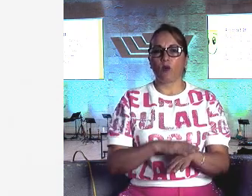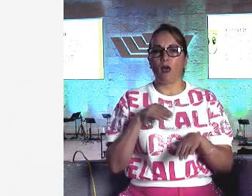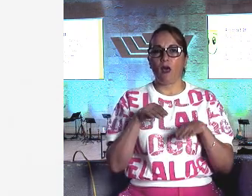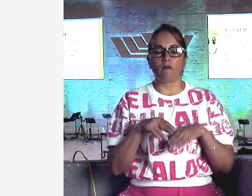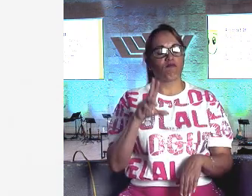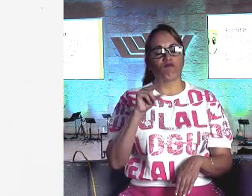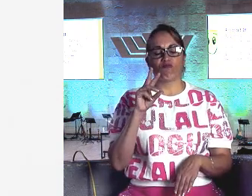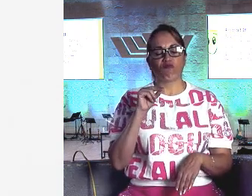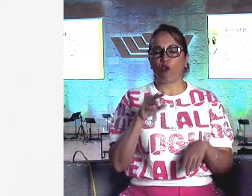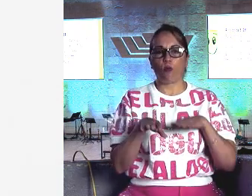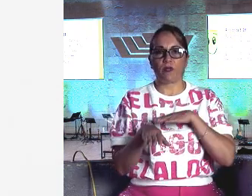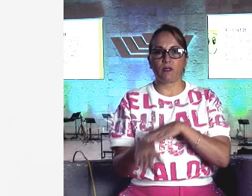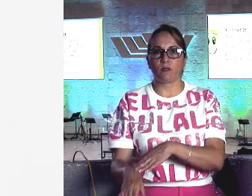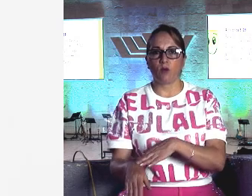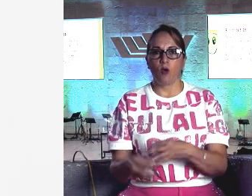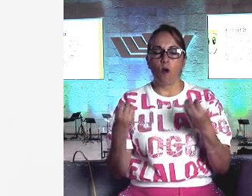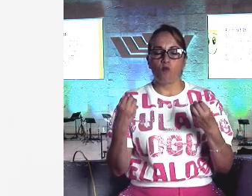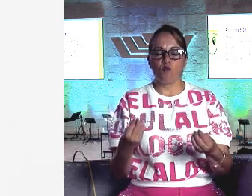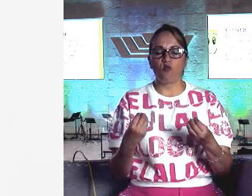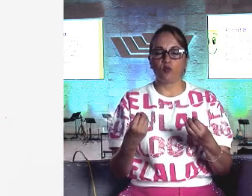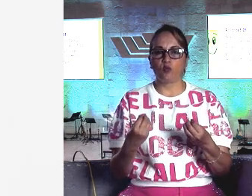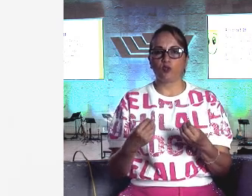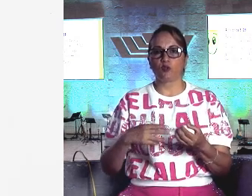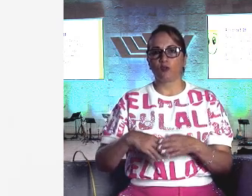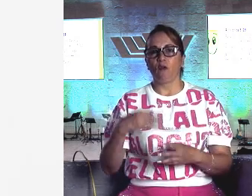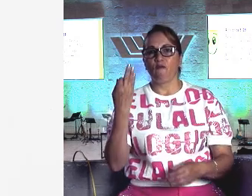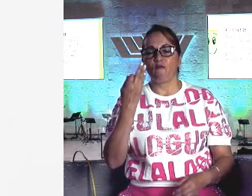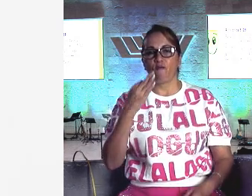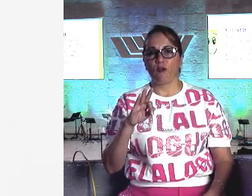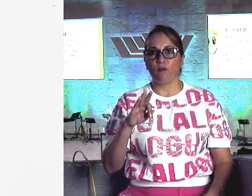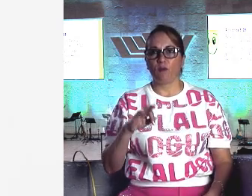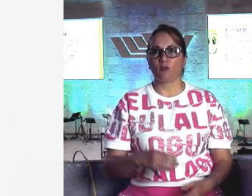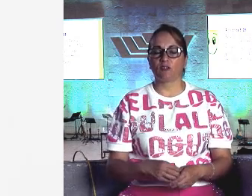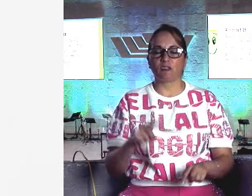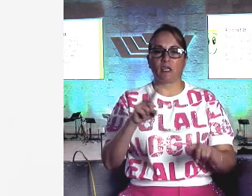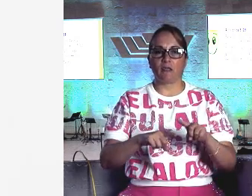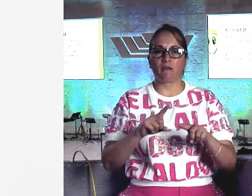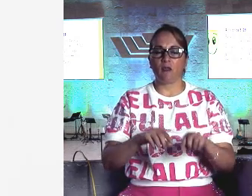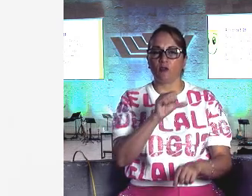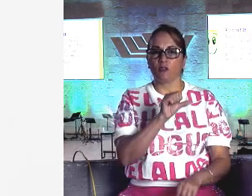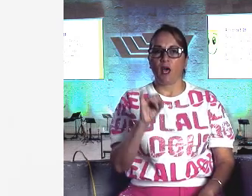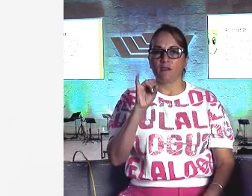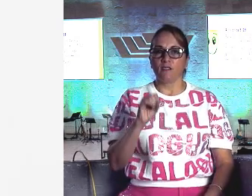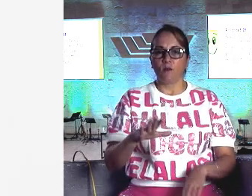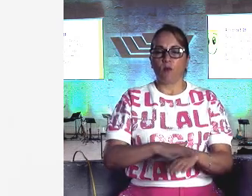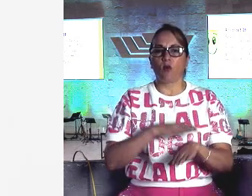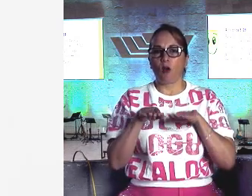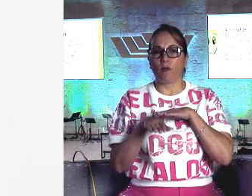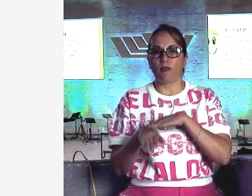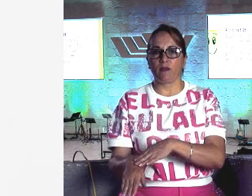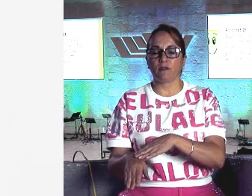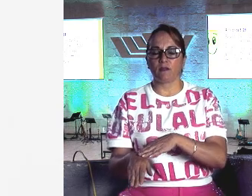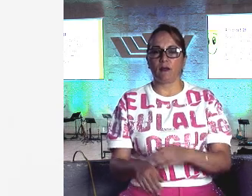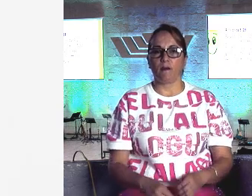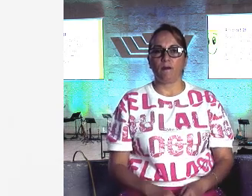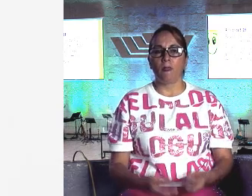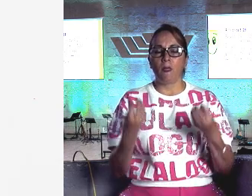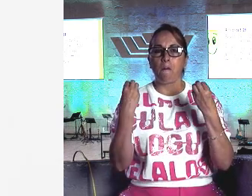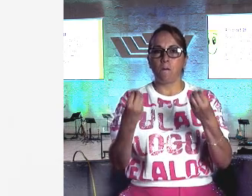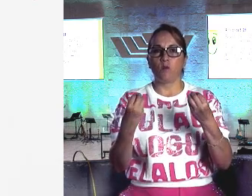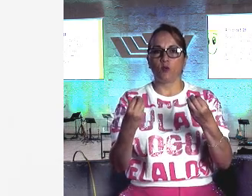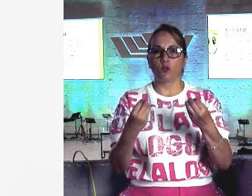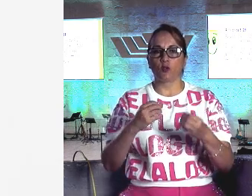de un solo hombre muchos fueron constituidos pecadores, así también por la obediencia de uno solo muchos